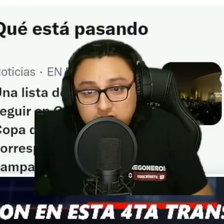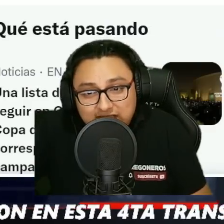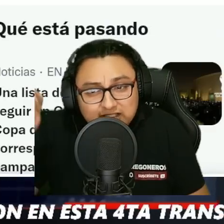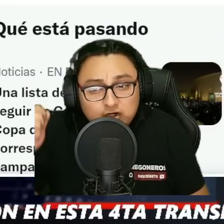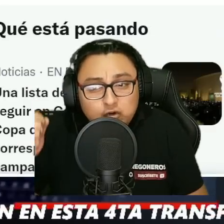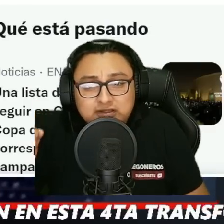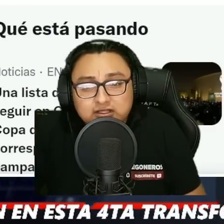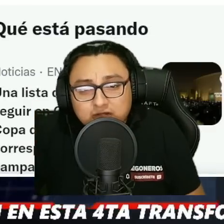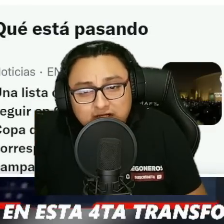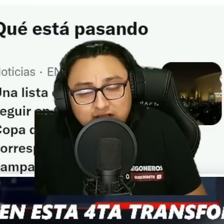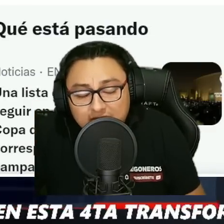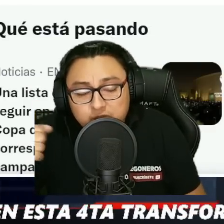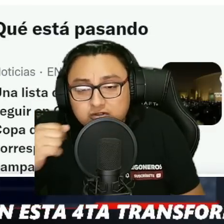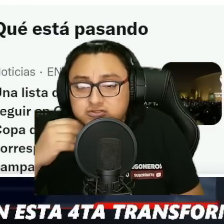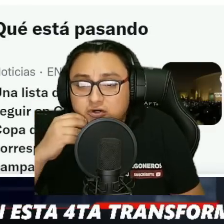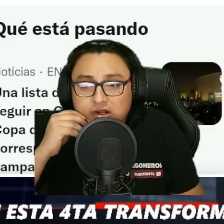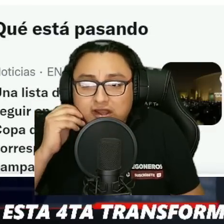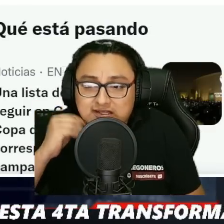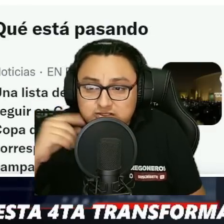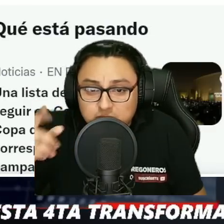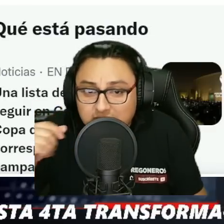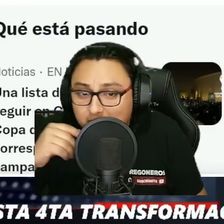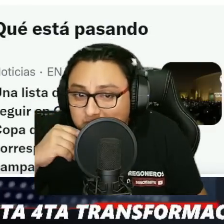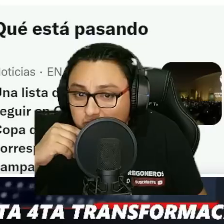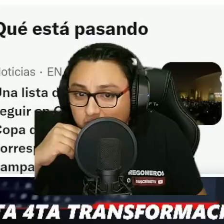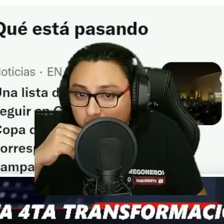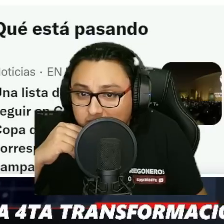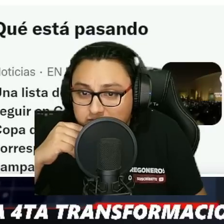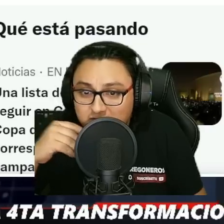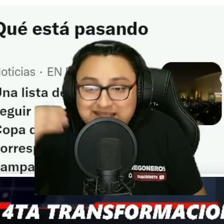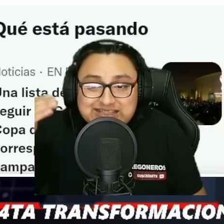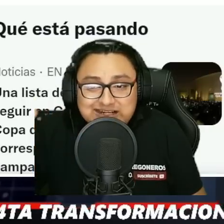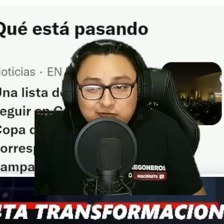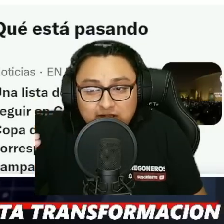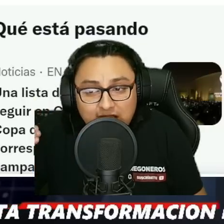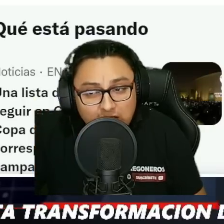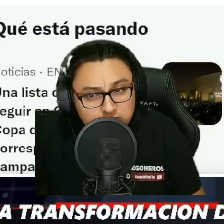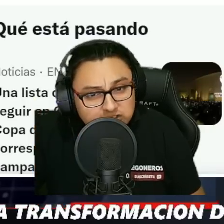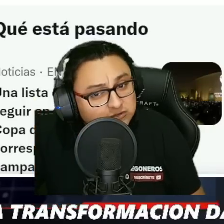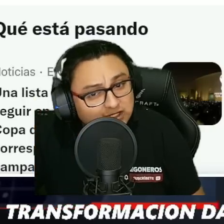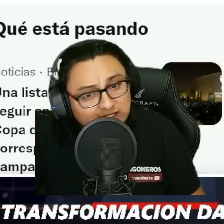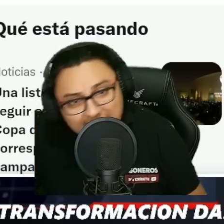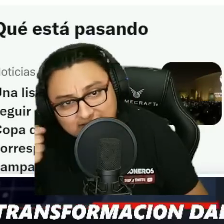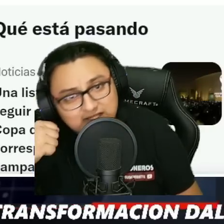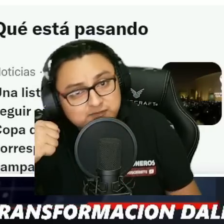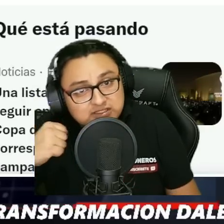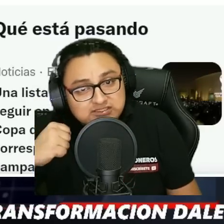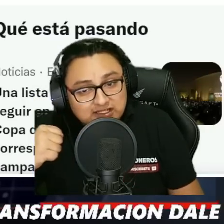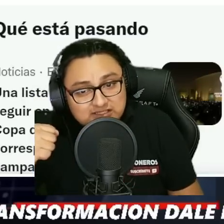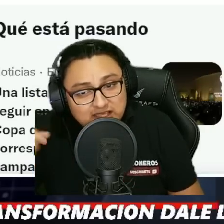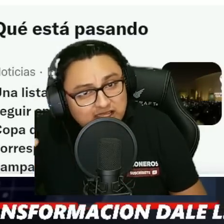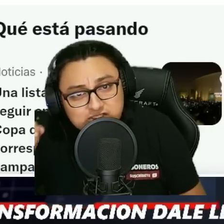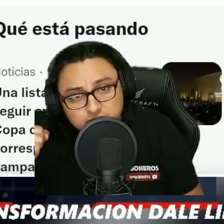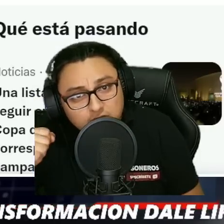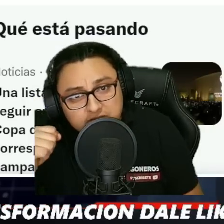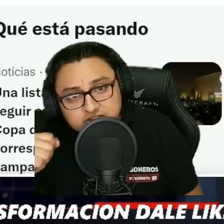los que andan argumentado que Raquel buen rostro generó la crisis de los medicamentos oncológicos se refieren a la lucha contra el Cártel de las medicinas